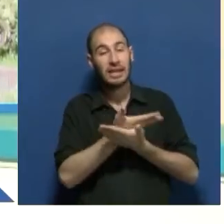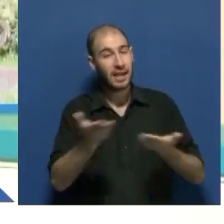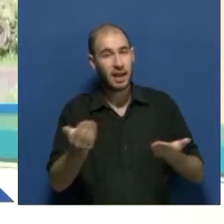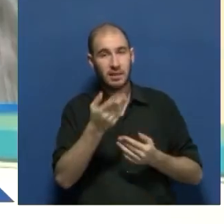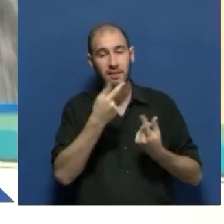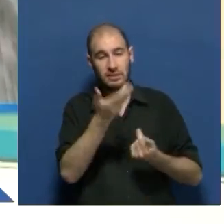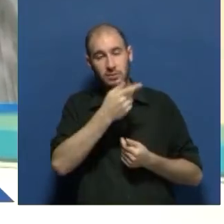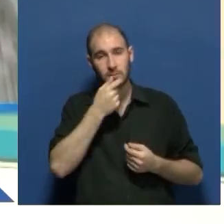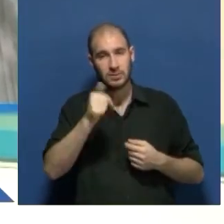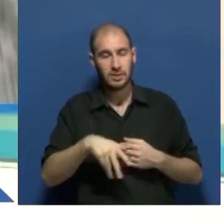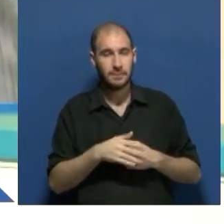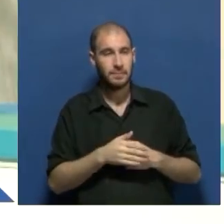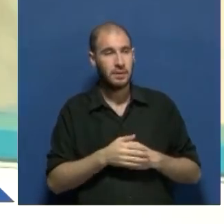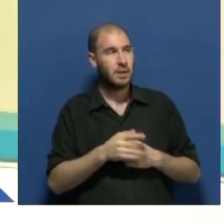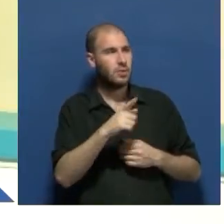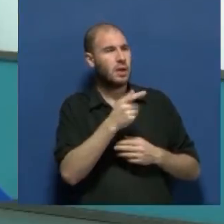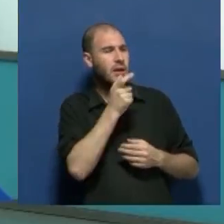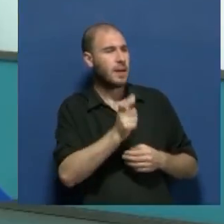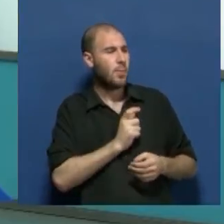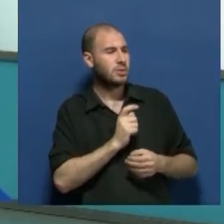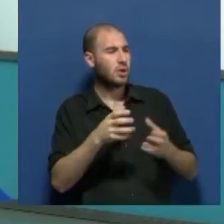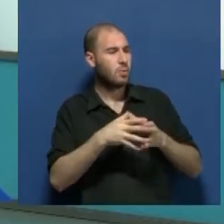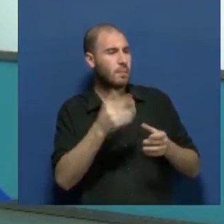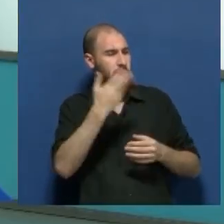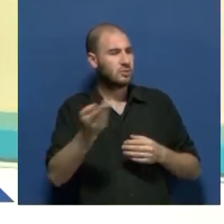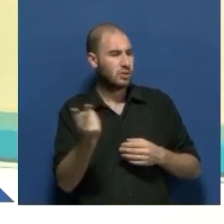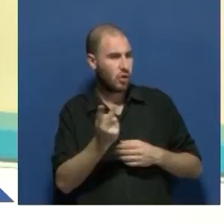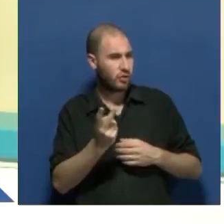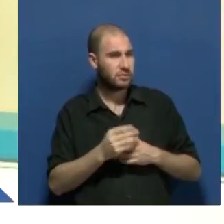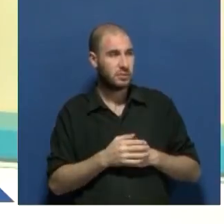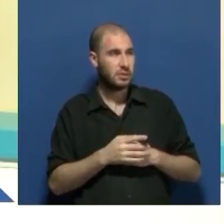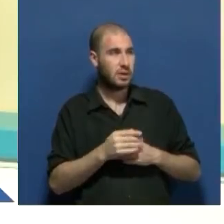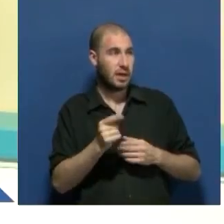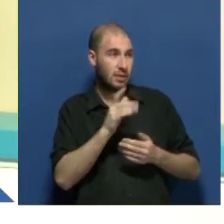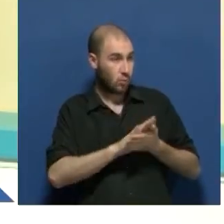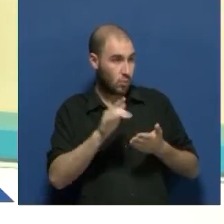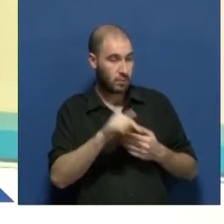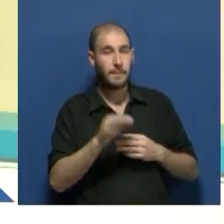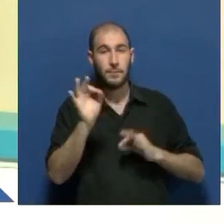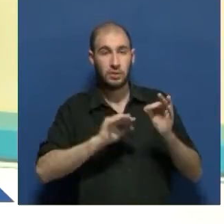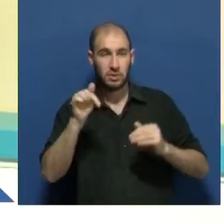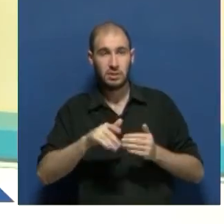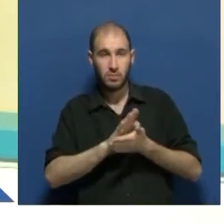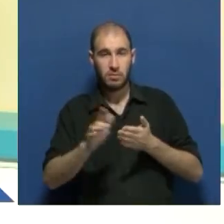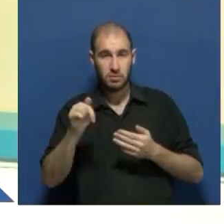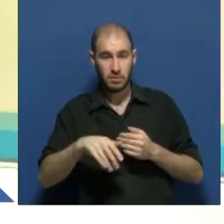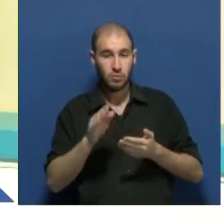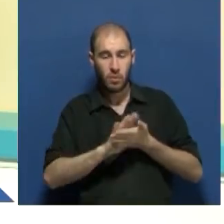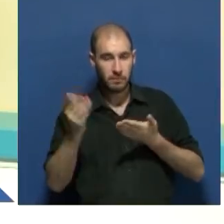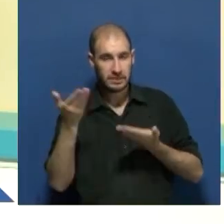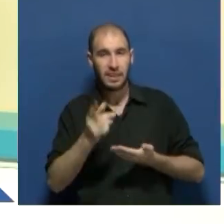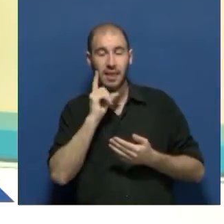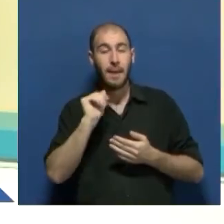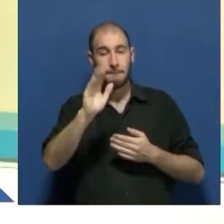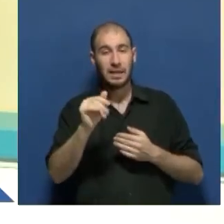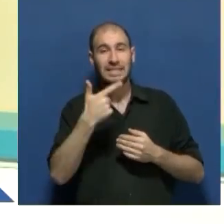intereses mendocinos. ¿Recibieron alguna respuesta por parte de los funcionarios? Bueno, este proyecto lo he presentado recientemente. El martes